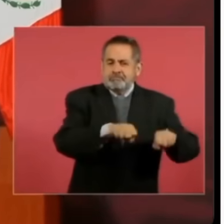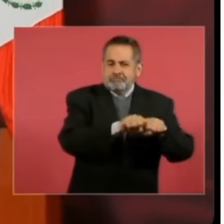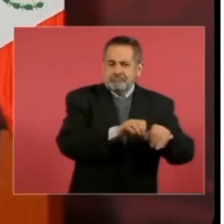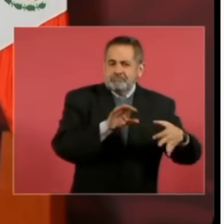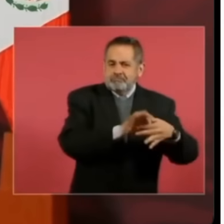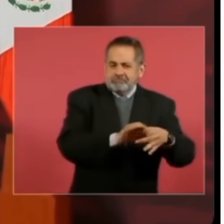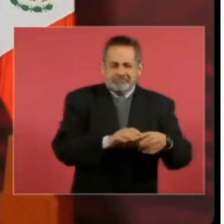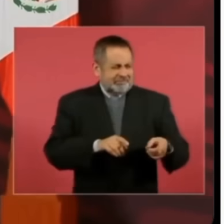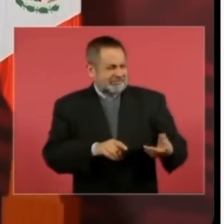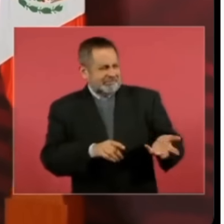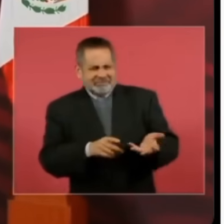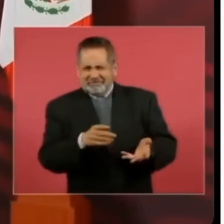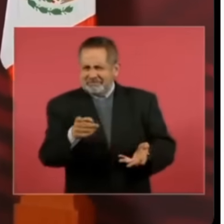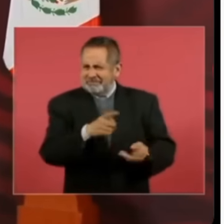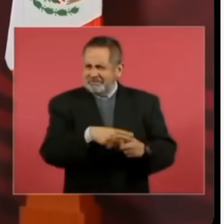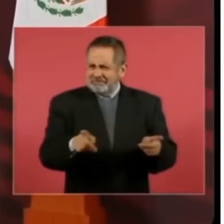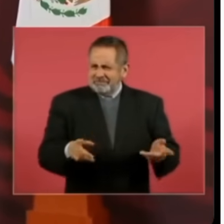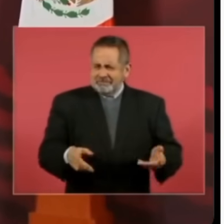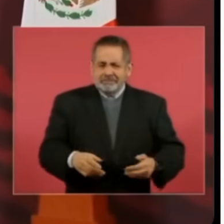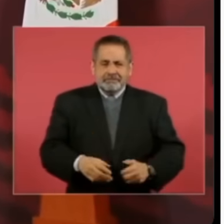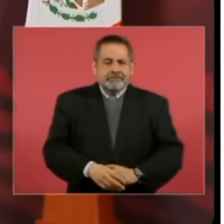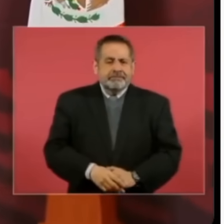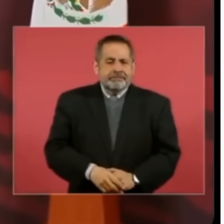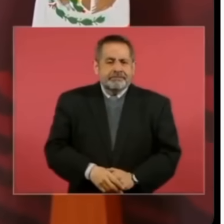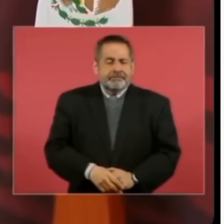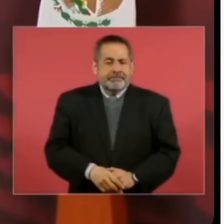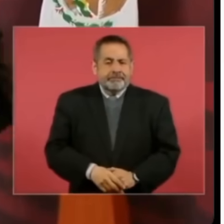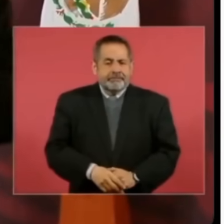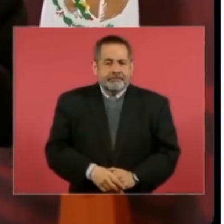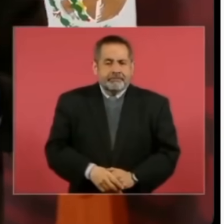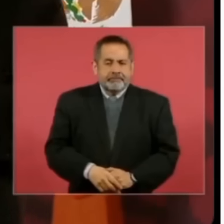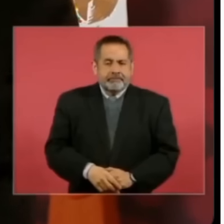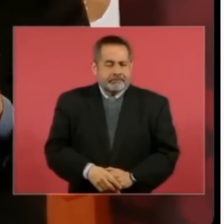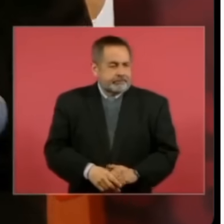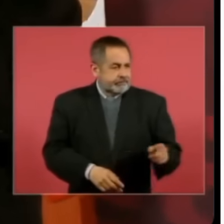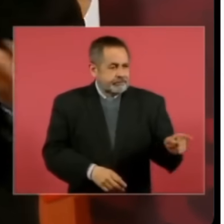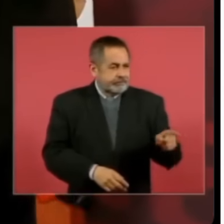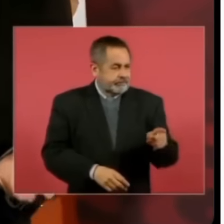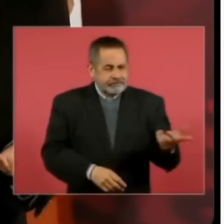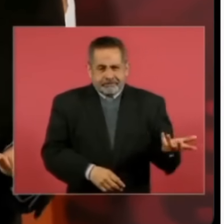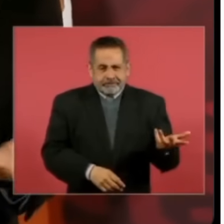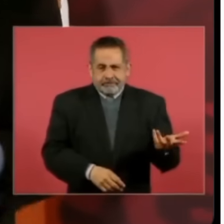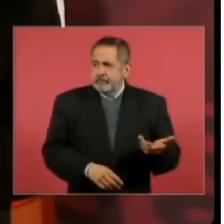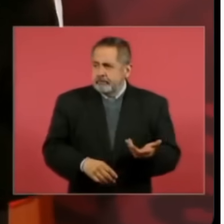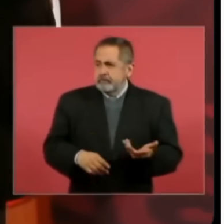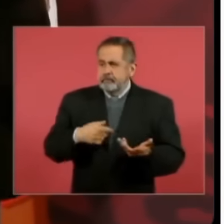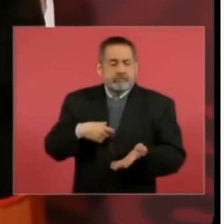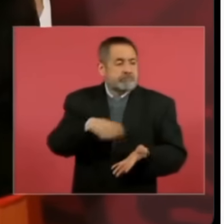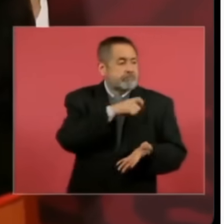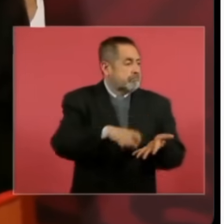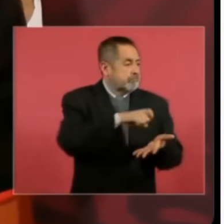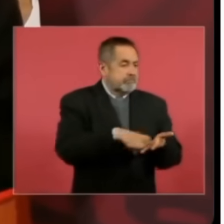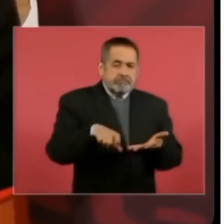puedo consolarlos. Amigos y amigas, esto es lo que dijo en la conferencia.